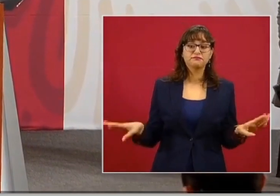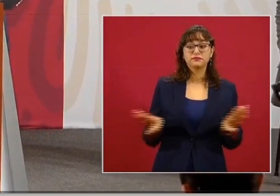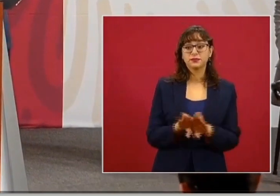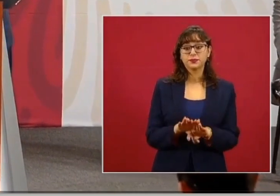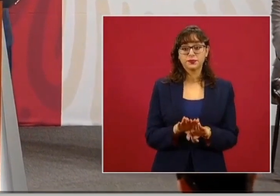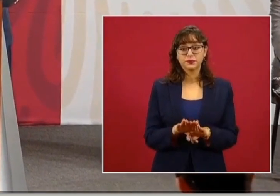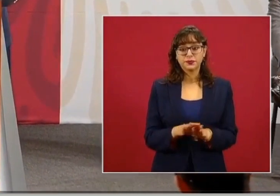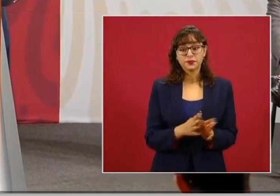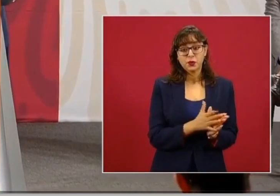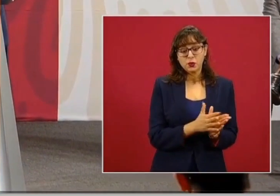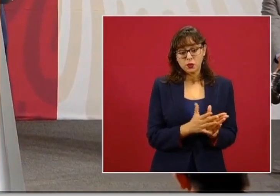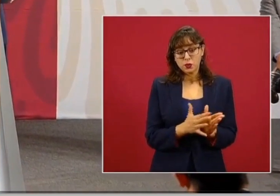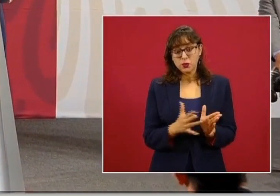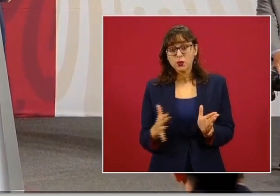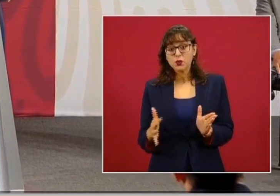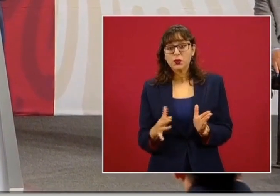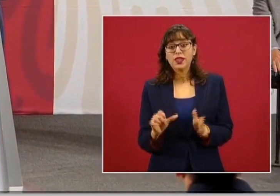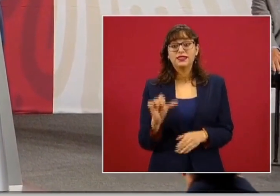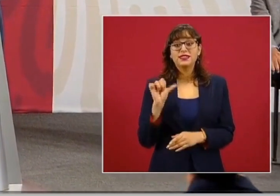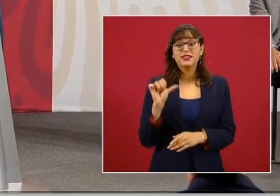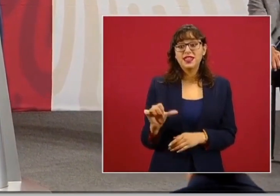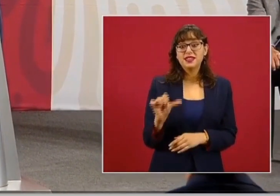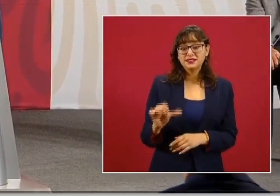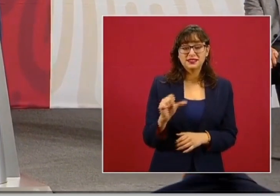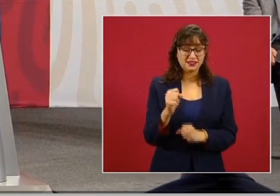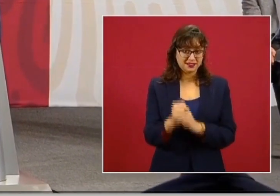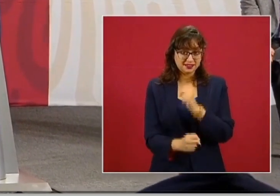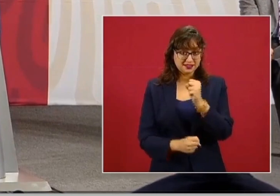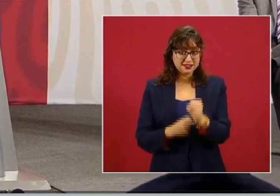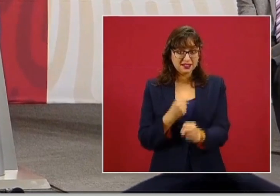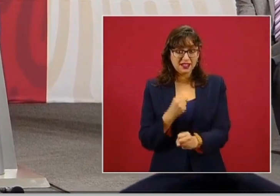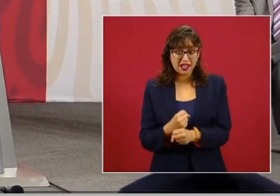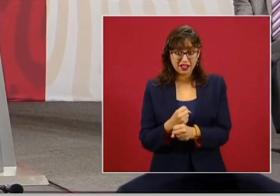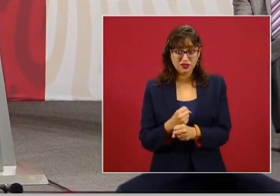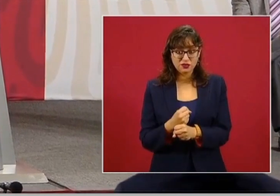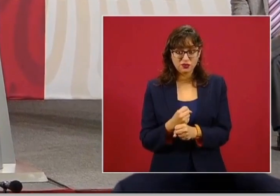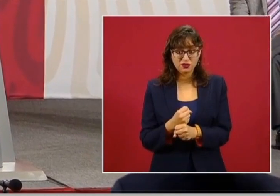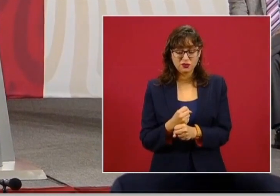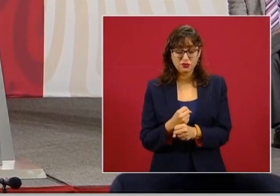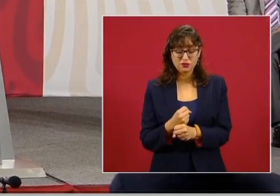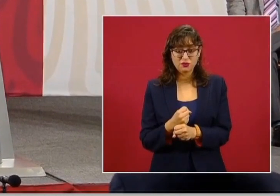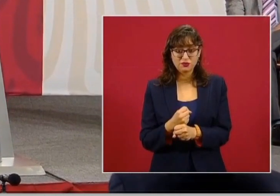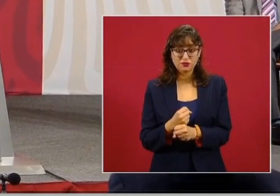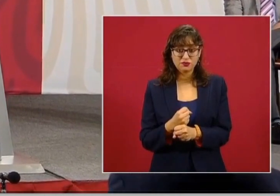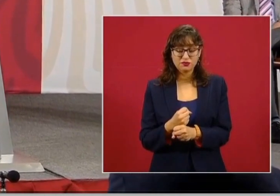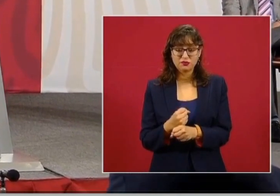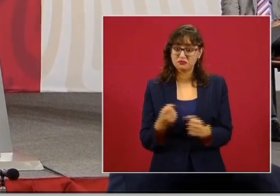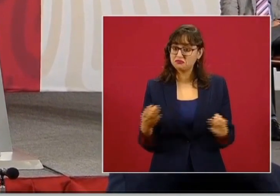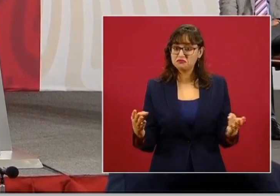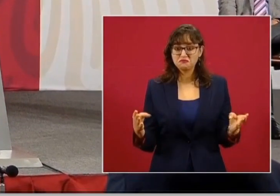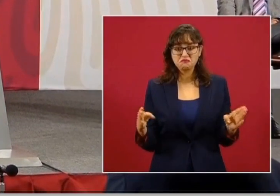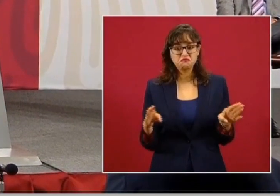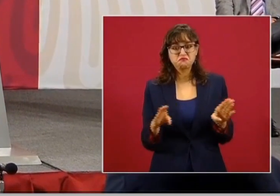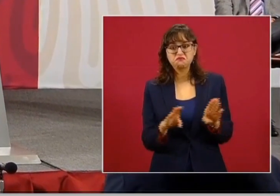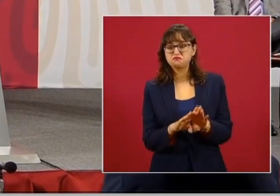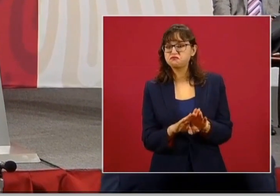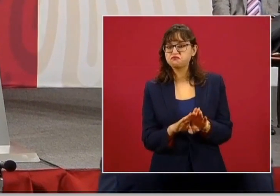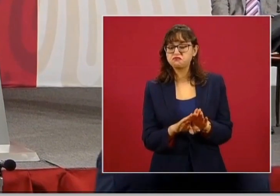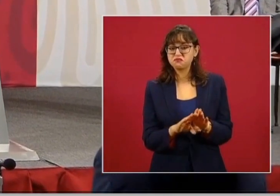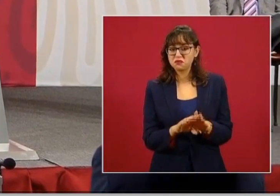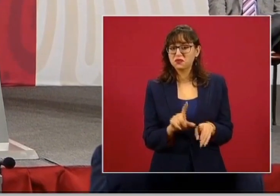pasar todas las empresas públicas y los bancos a particulares. Ahí se dieron los